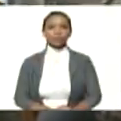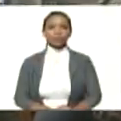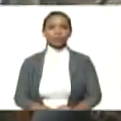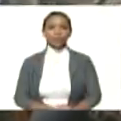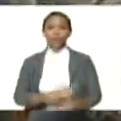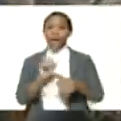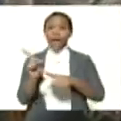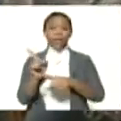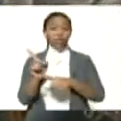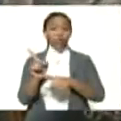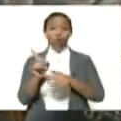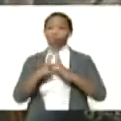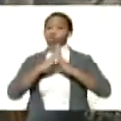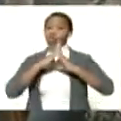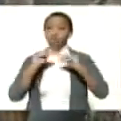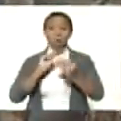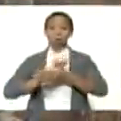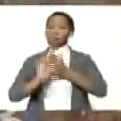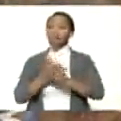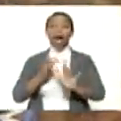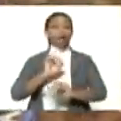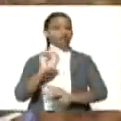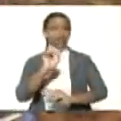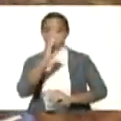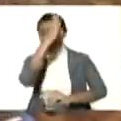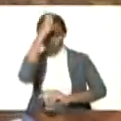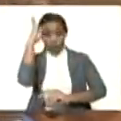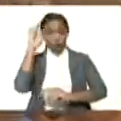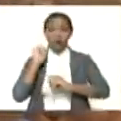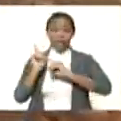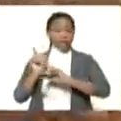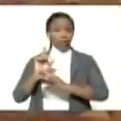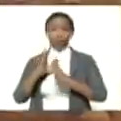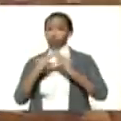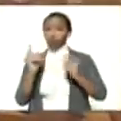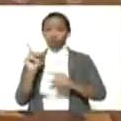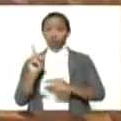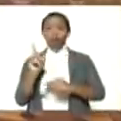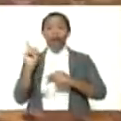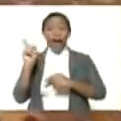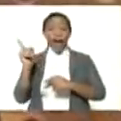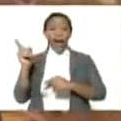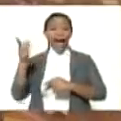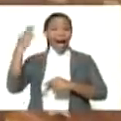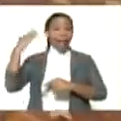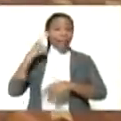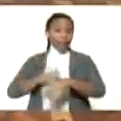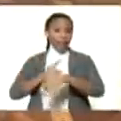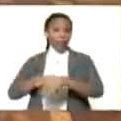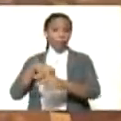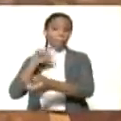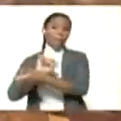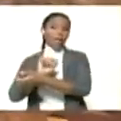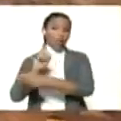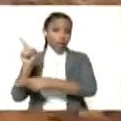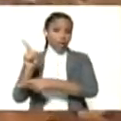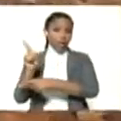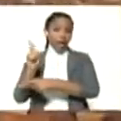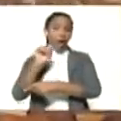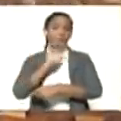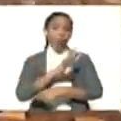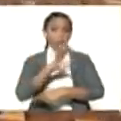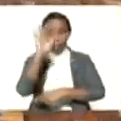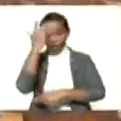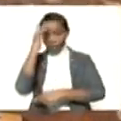Eso no fue todo, Diosdado. Diosdado estaba preso en esa época, por el 4